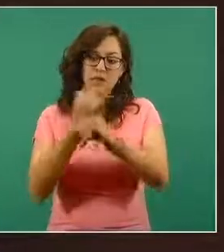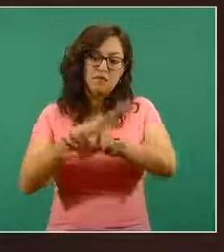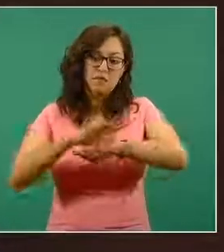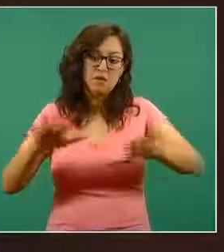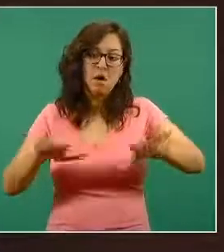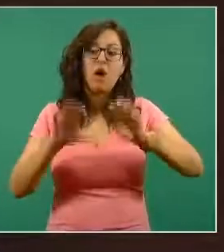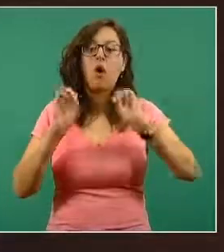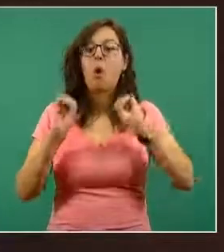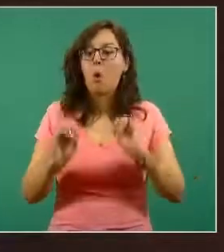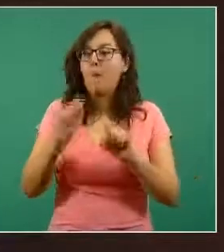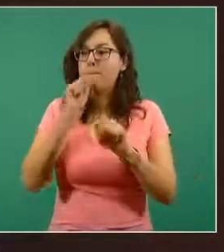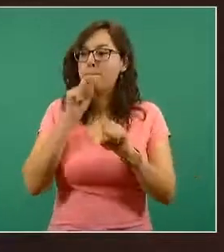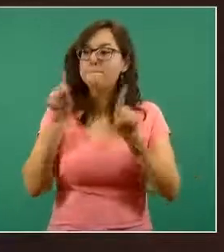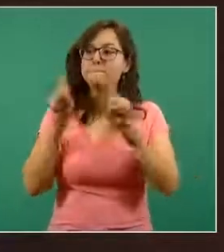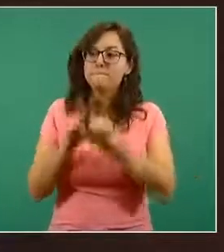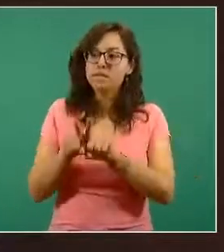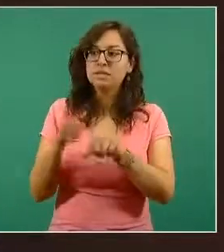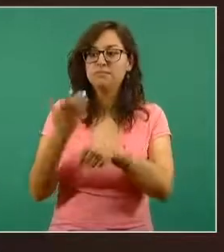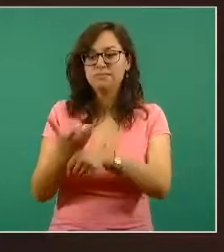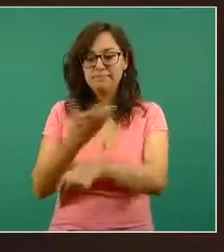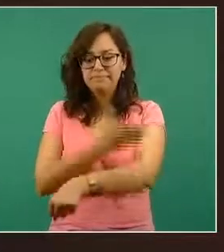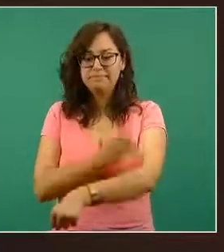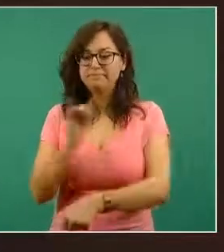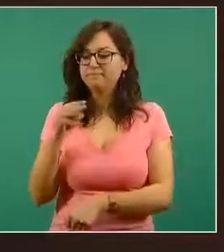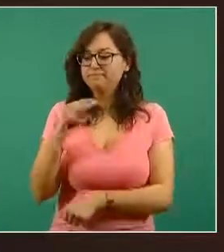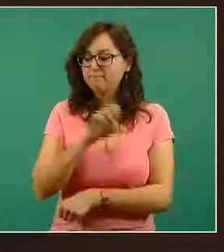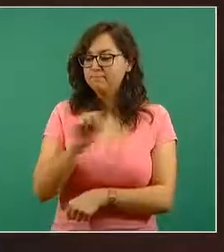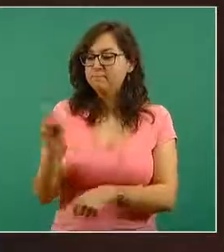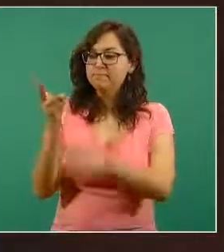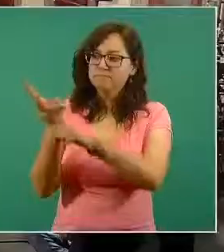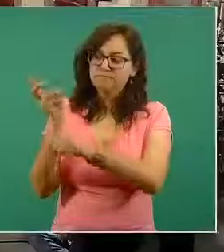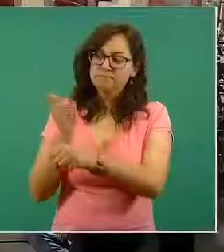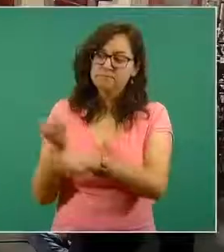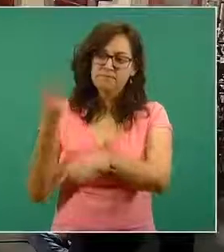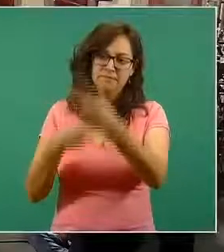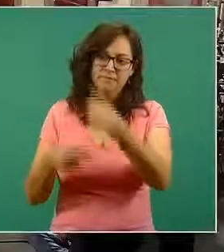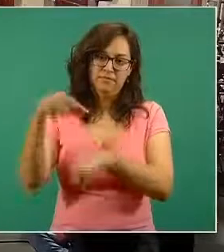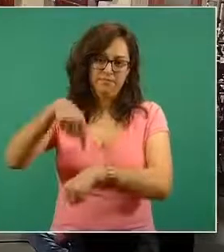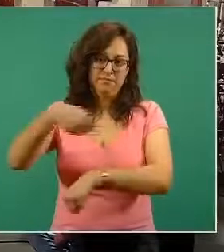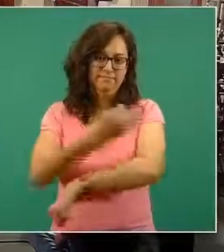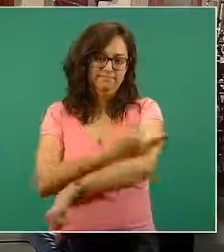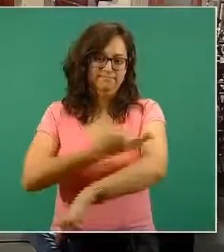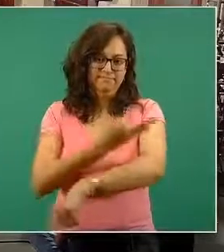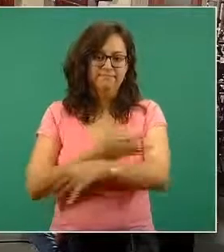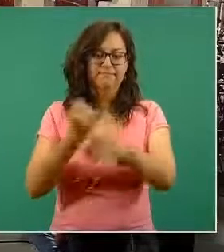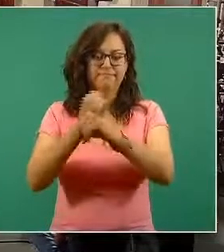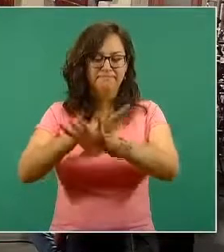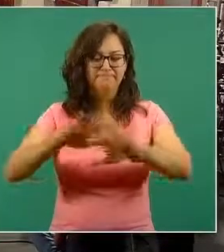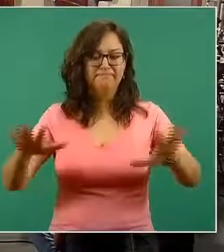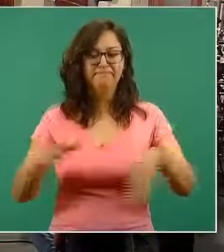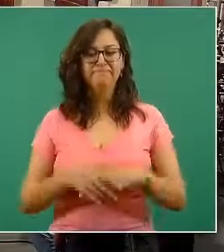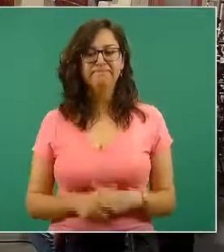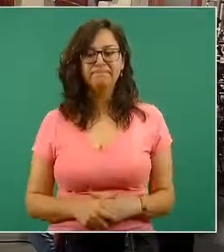invitar a algún colega del IMSS a que en la vespertina pueda presentarlo. Gracias.